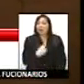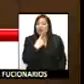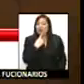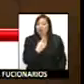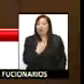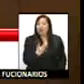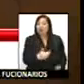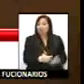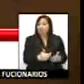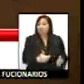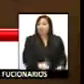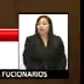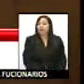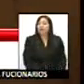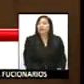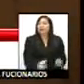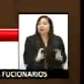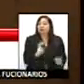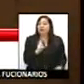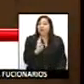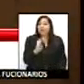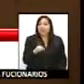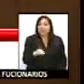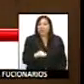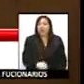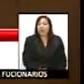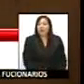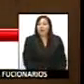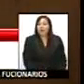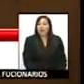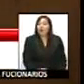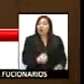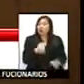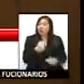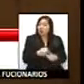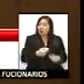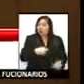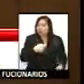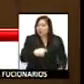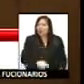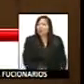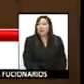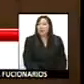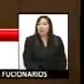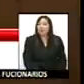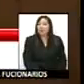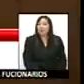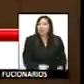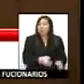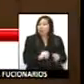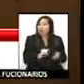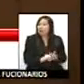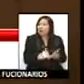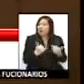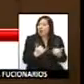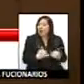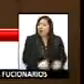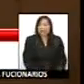Adicionalmente, al tema del BRAE, al tema de la lucha contra el narcotráfico, que no voy a entrar en detalles ahora,